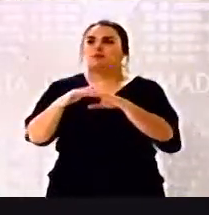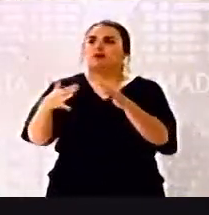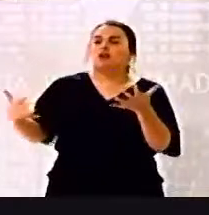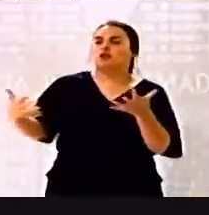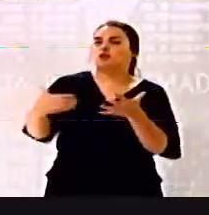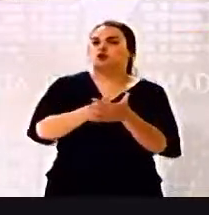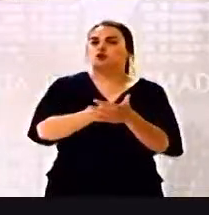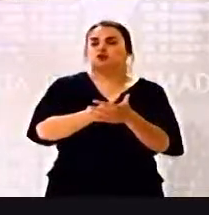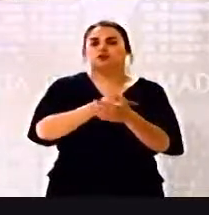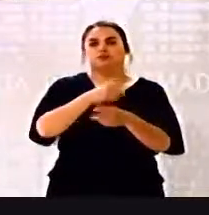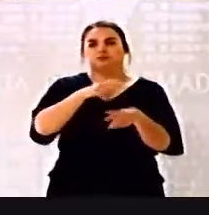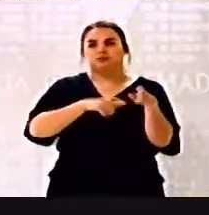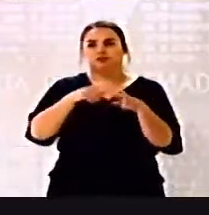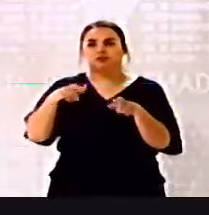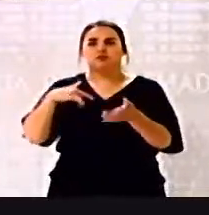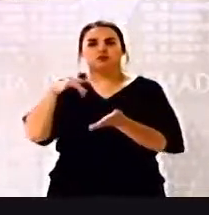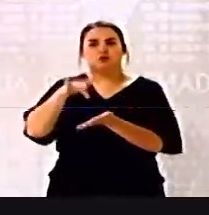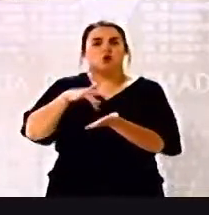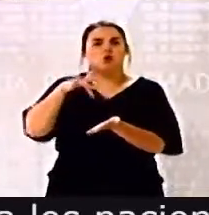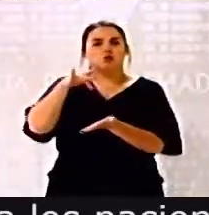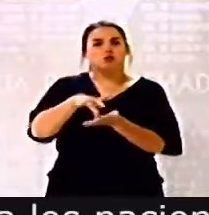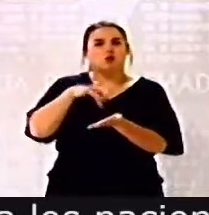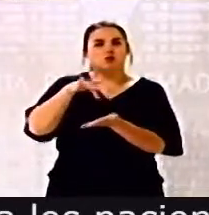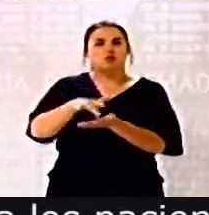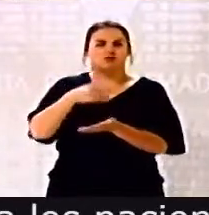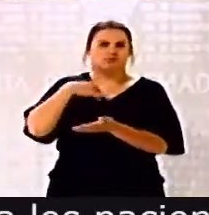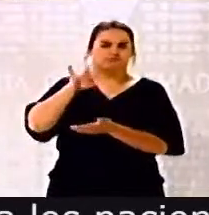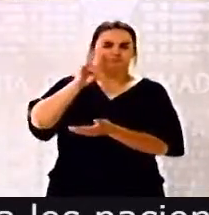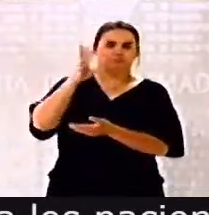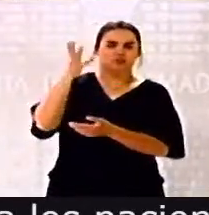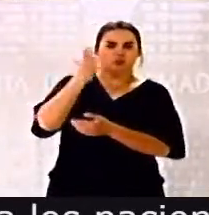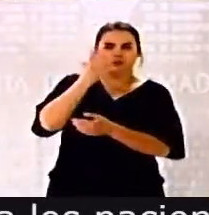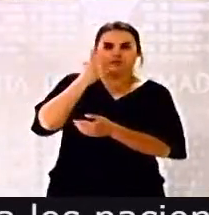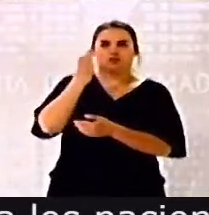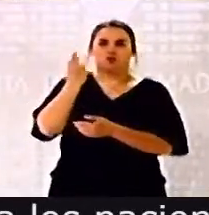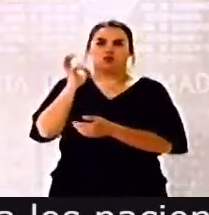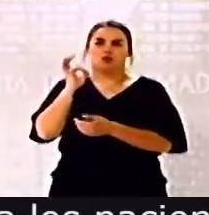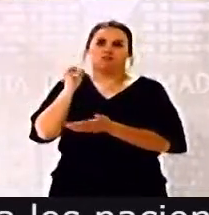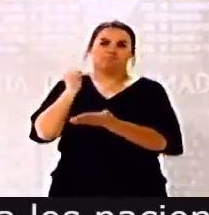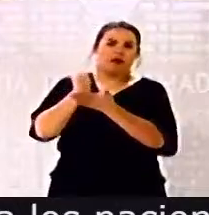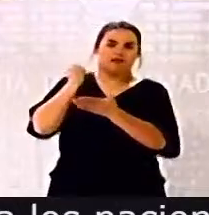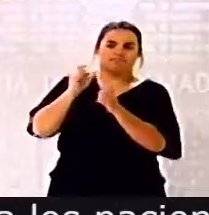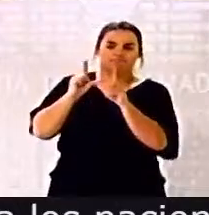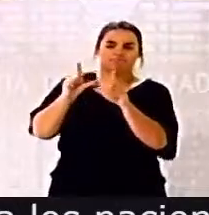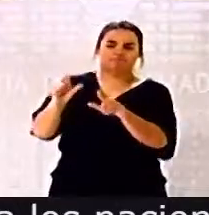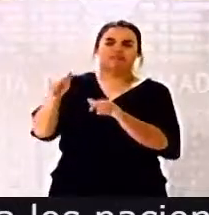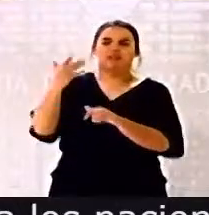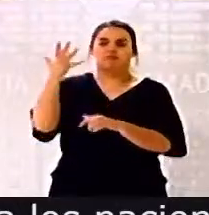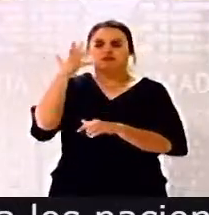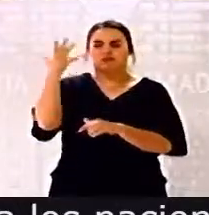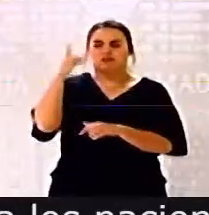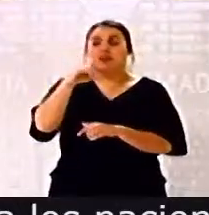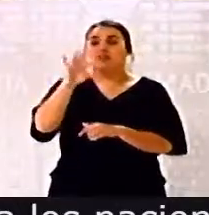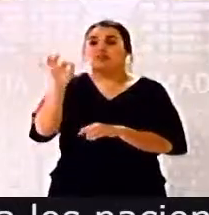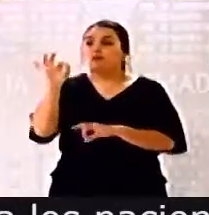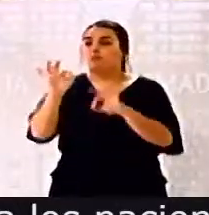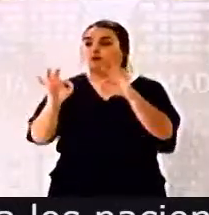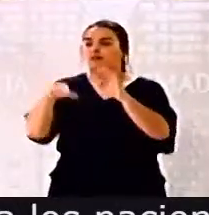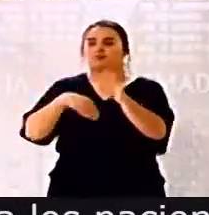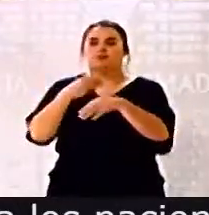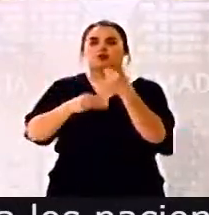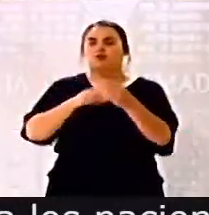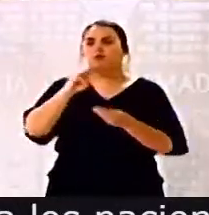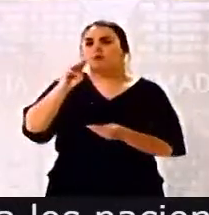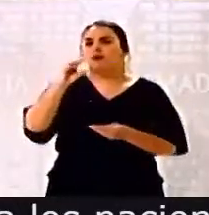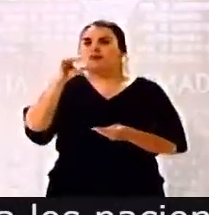que llegaban que eran clasificados como sospechosos o etiquetados como sospechosos, al 100% se les ha realizado PCR, tanto